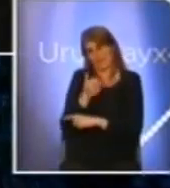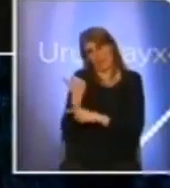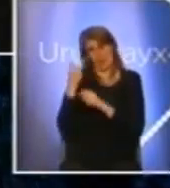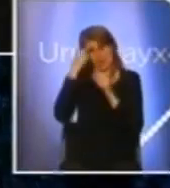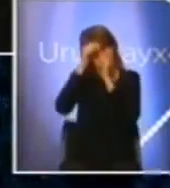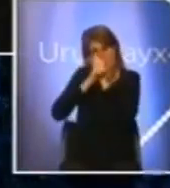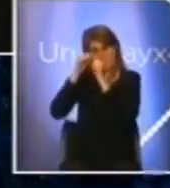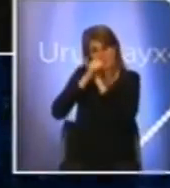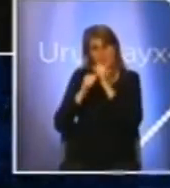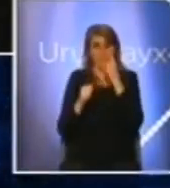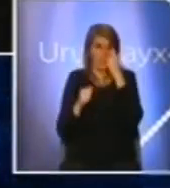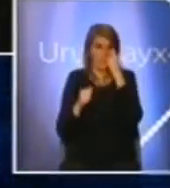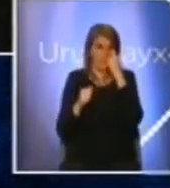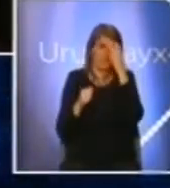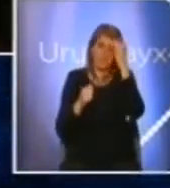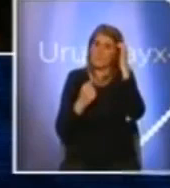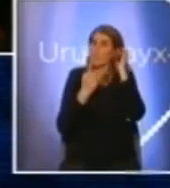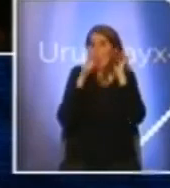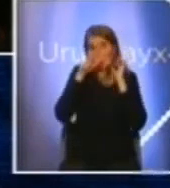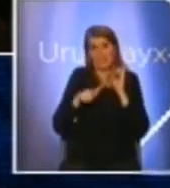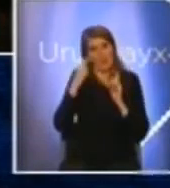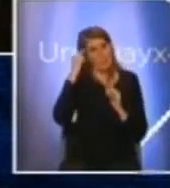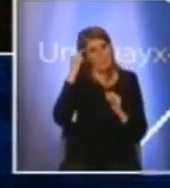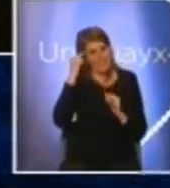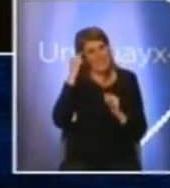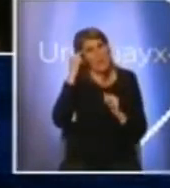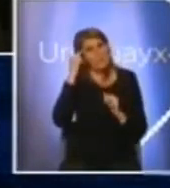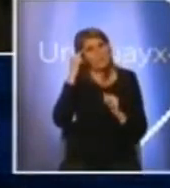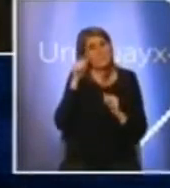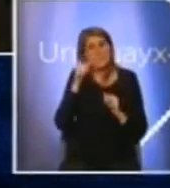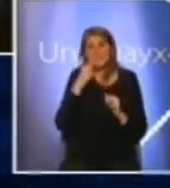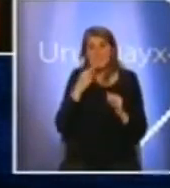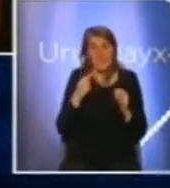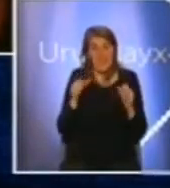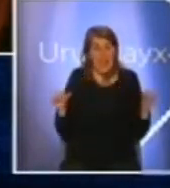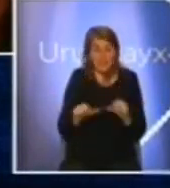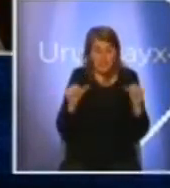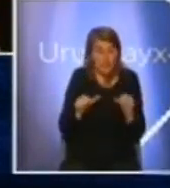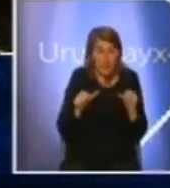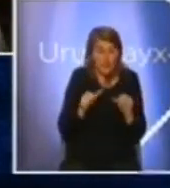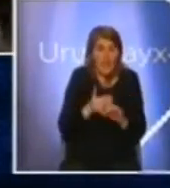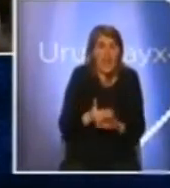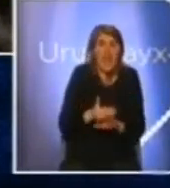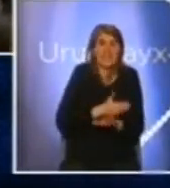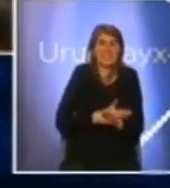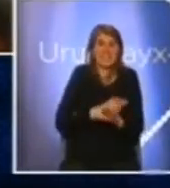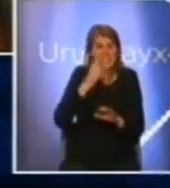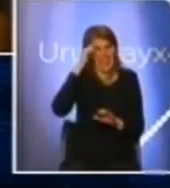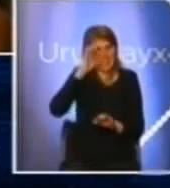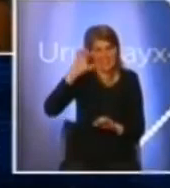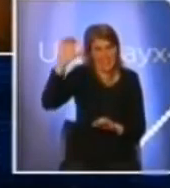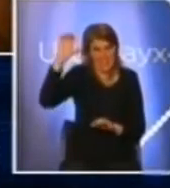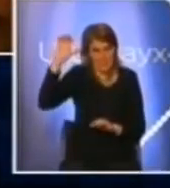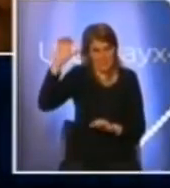yo, que no sé si lo sigue Nicolás Jodal, dice que la acción precede a la estrategia en estos tiempos.